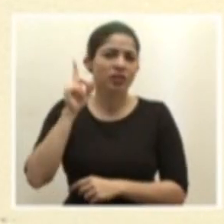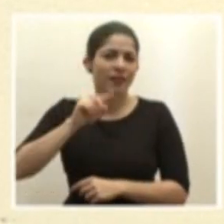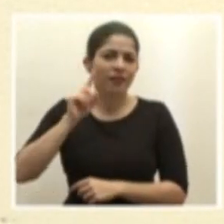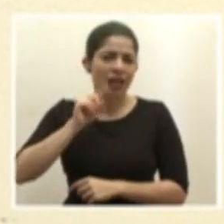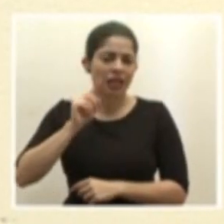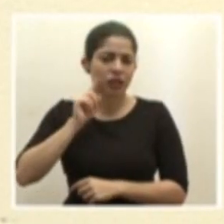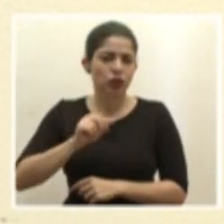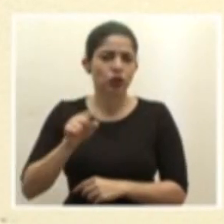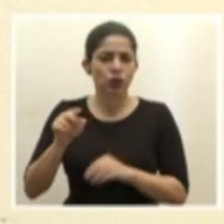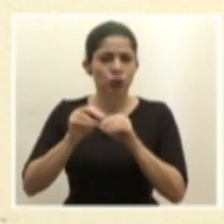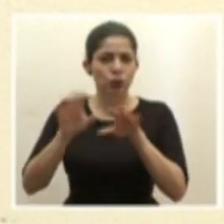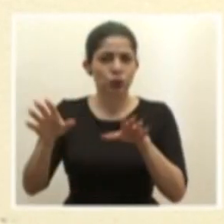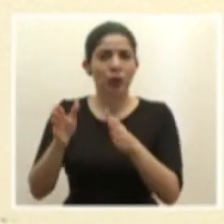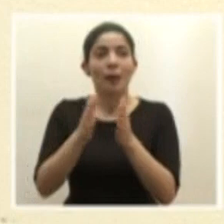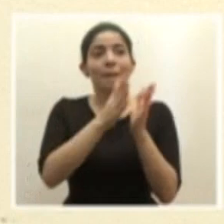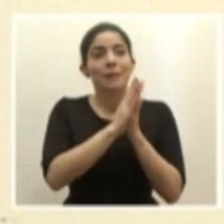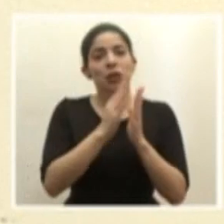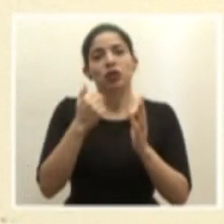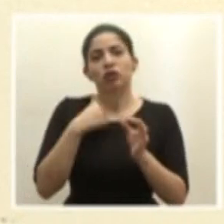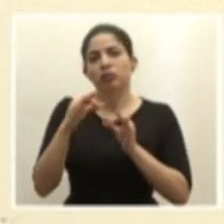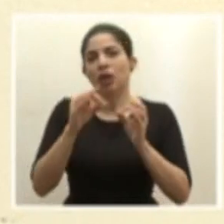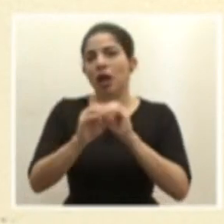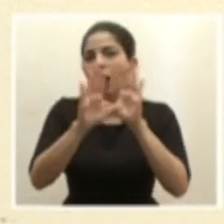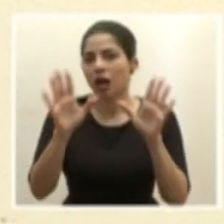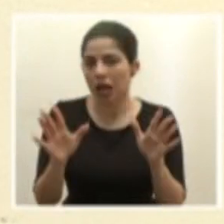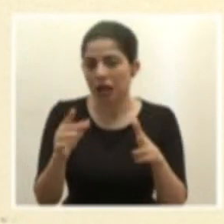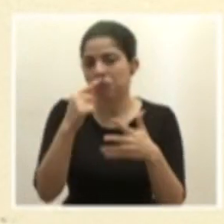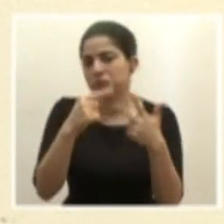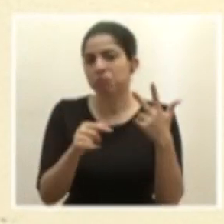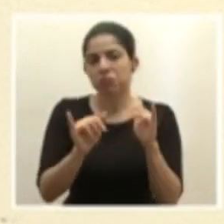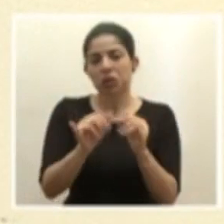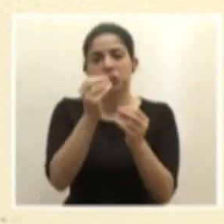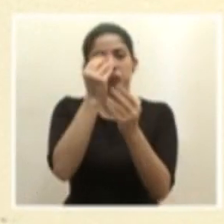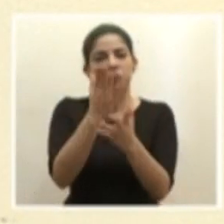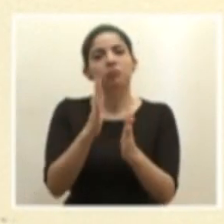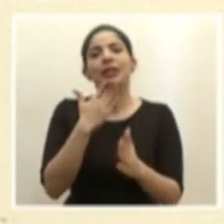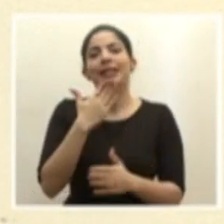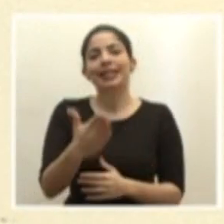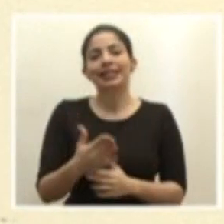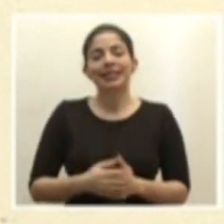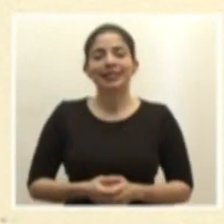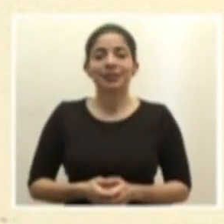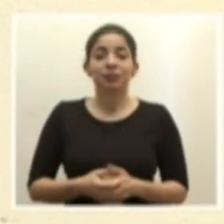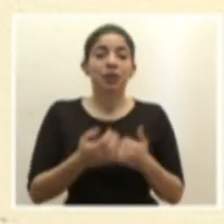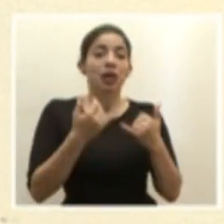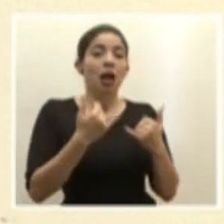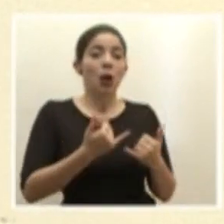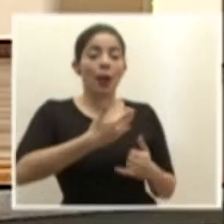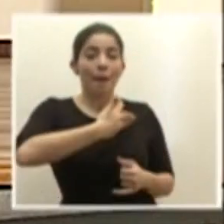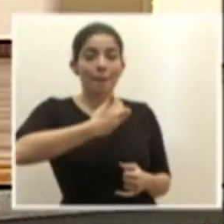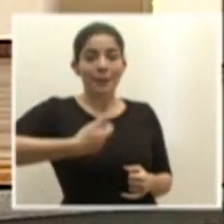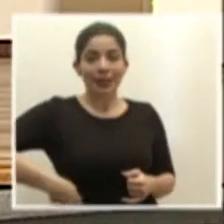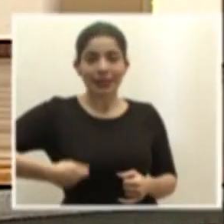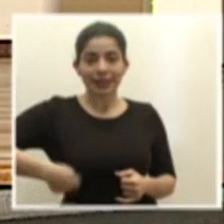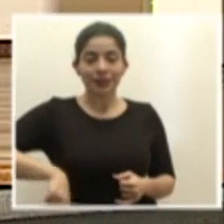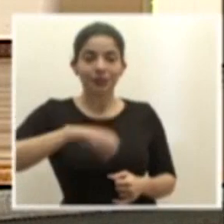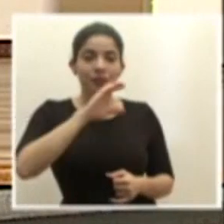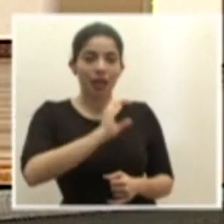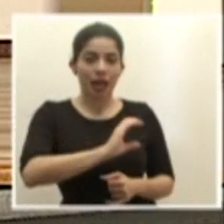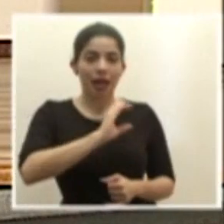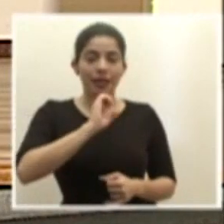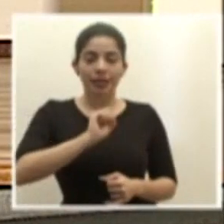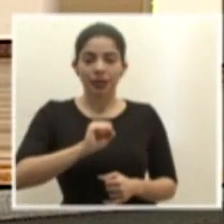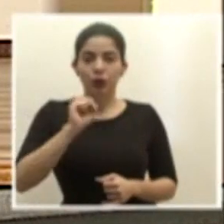falsa y se me pidió aclararla. Básicamente eso tendría que informar. Gracias. A continuación, el presidente ejecutivo de la